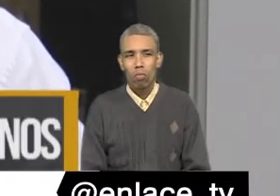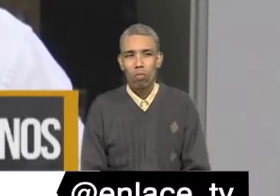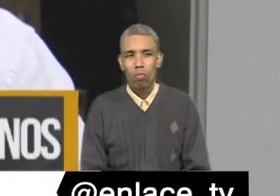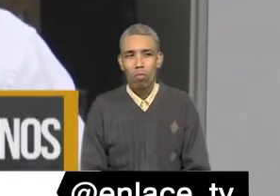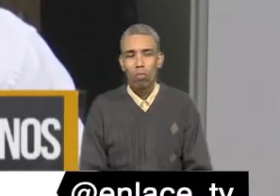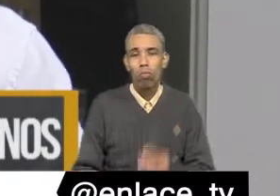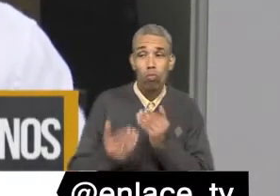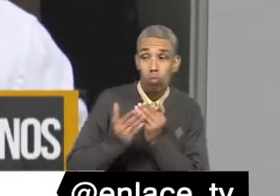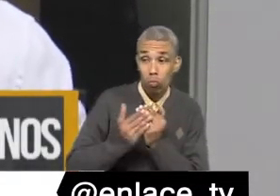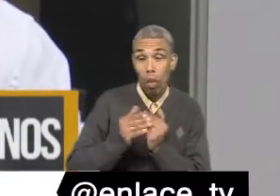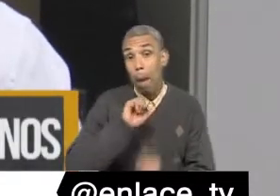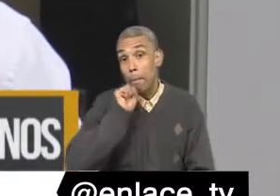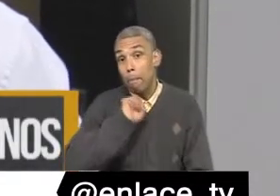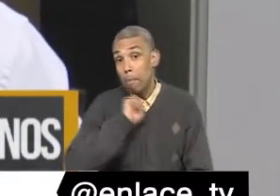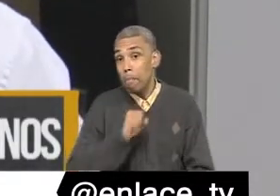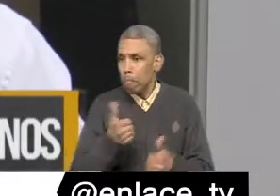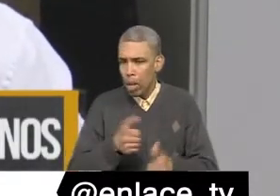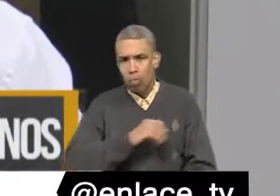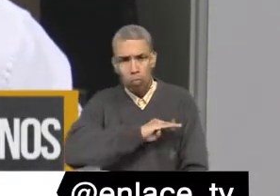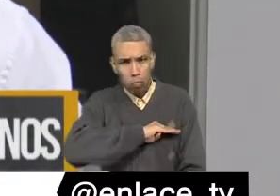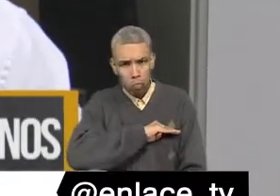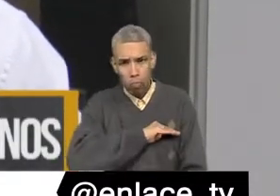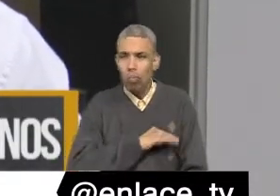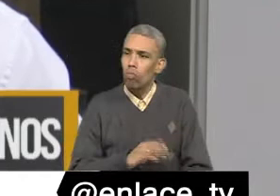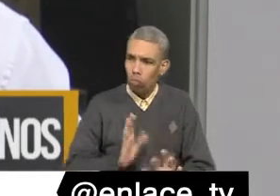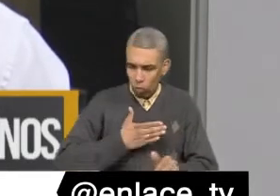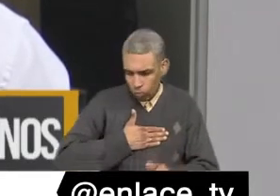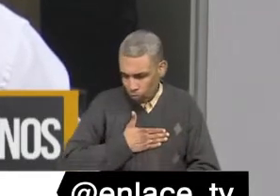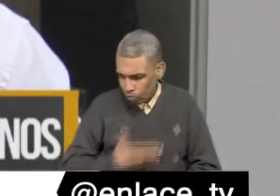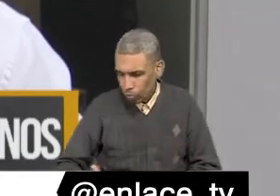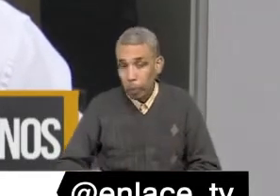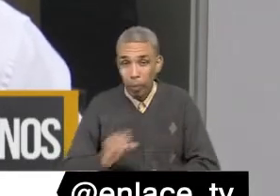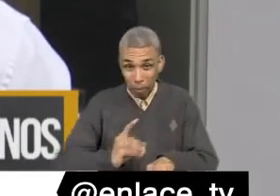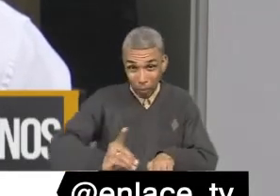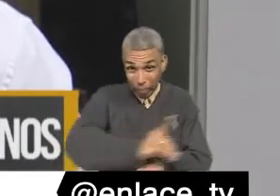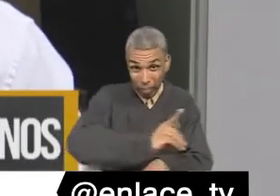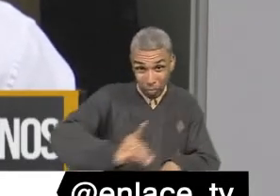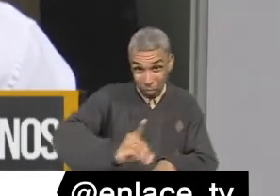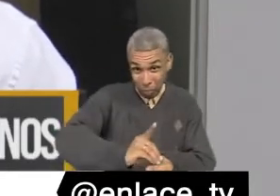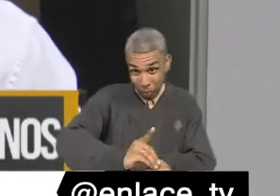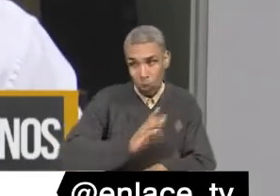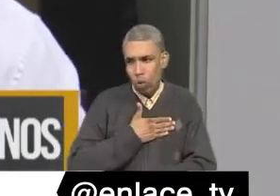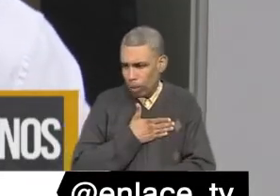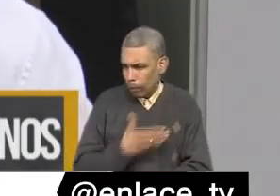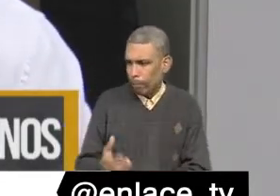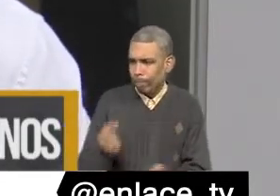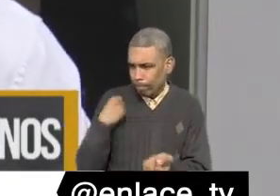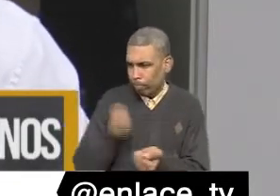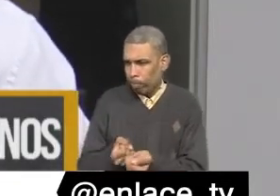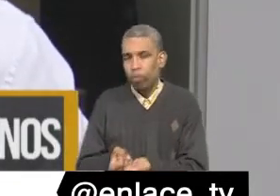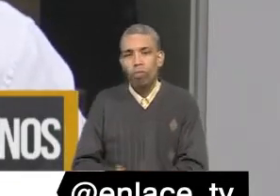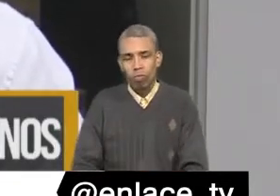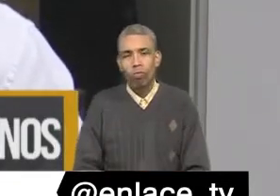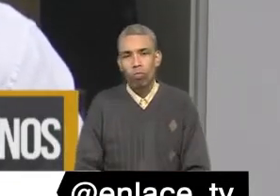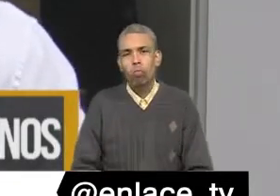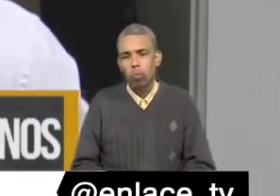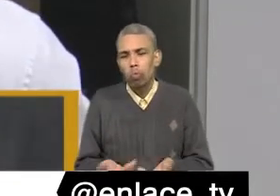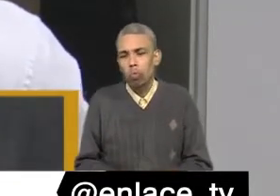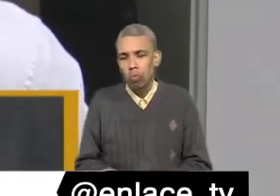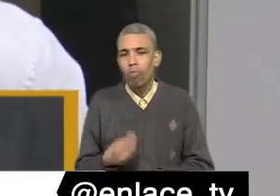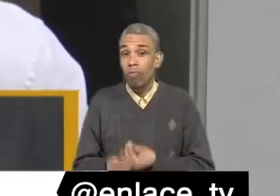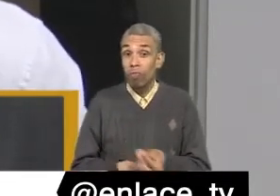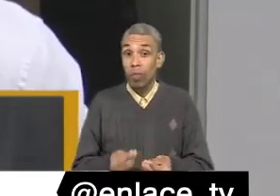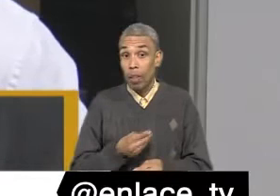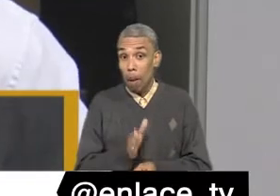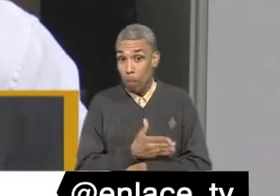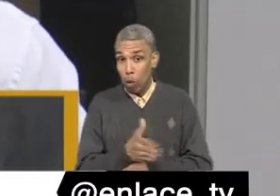del municipio de Barranca Bermeja, la alcaldía municipal, la diócesis, para poder escuchar varias de las problemáticas